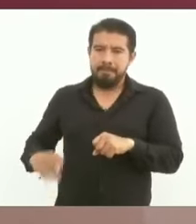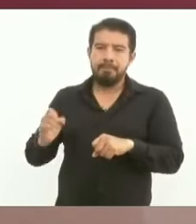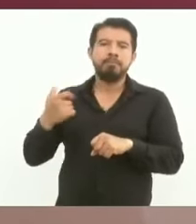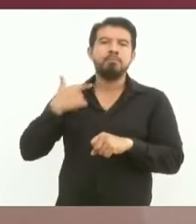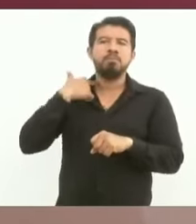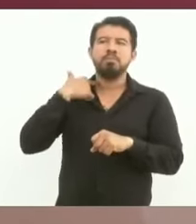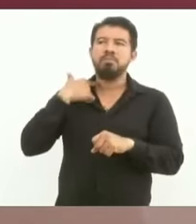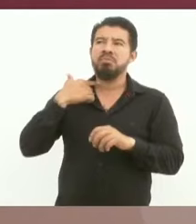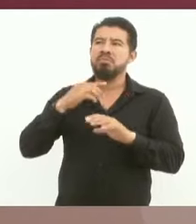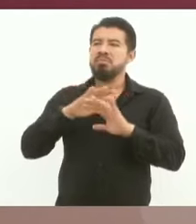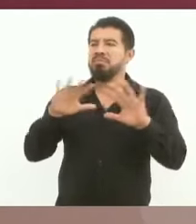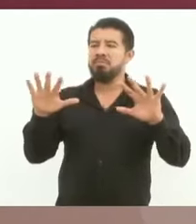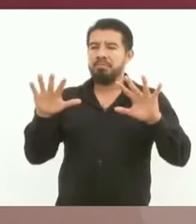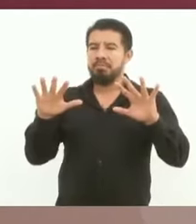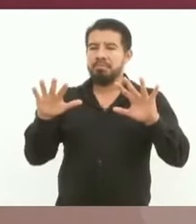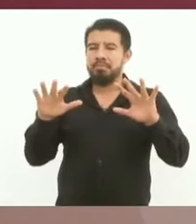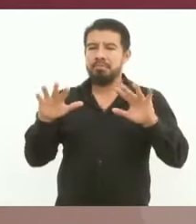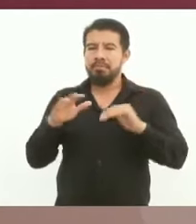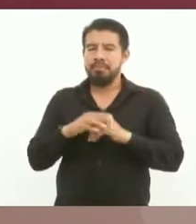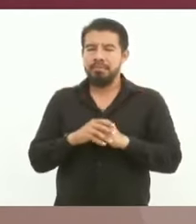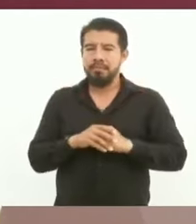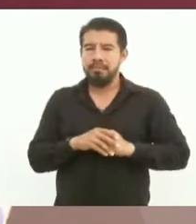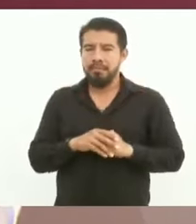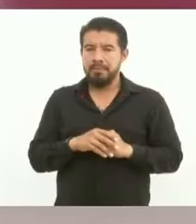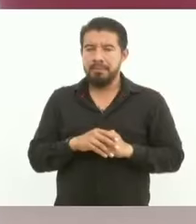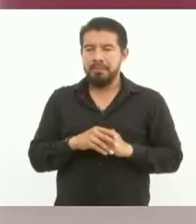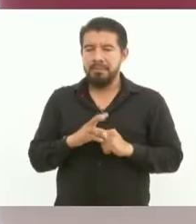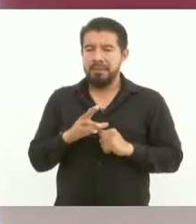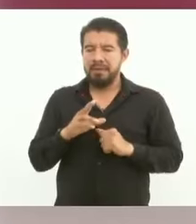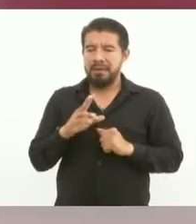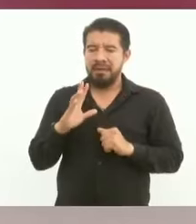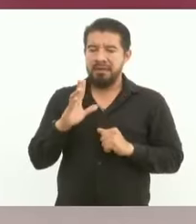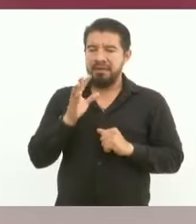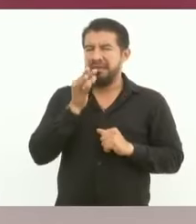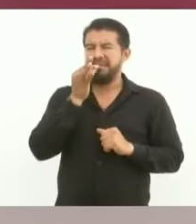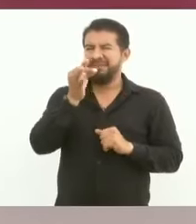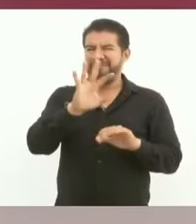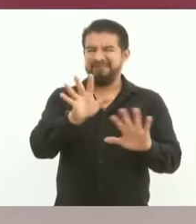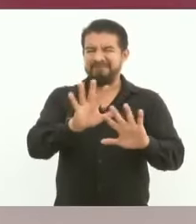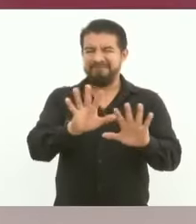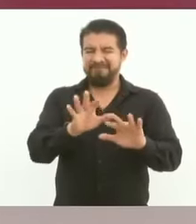ya ni siquiera hay que mencionar,